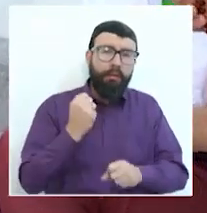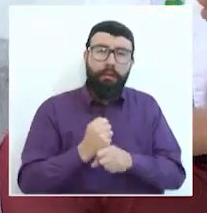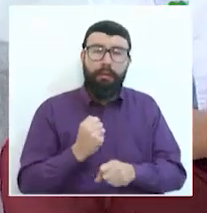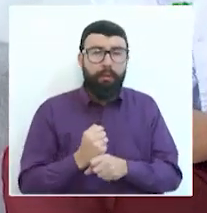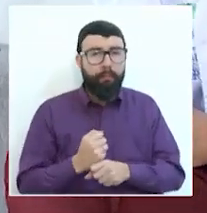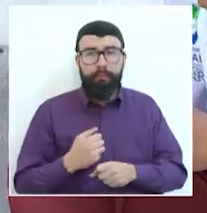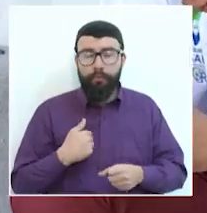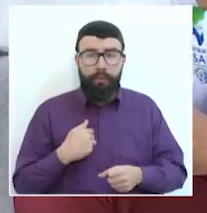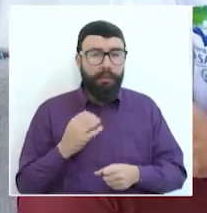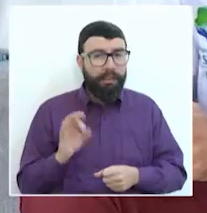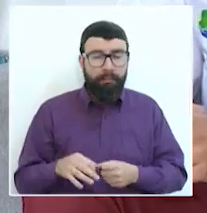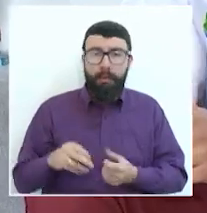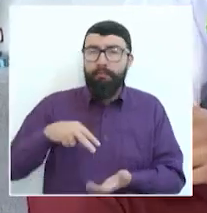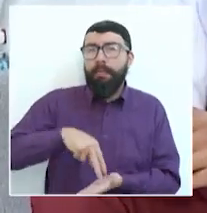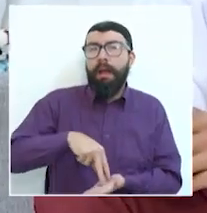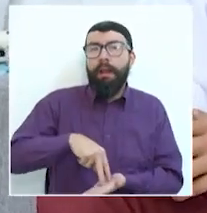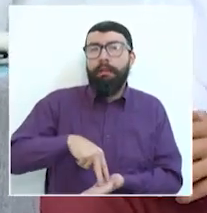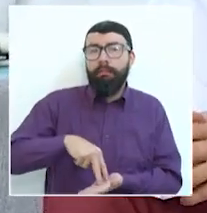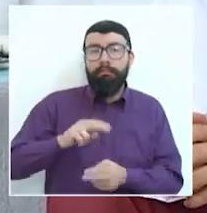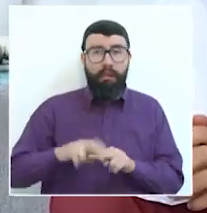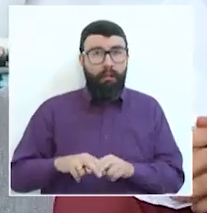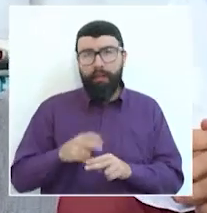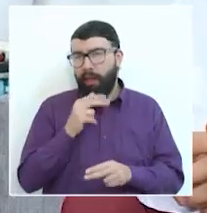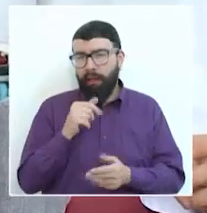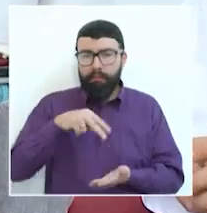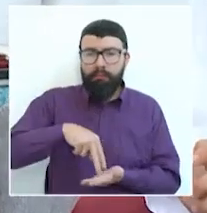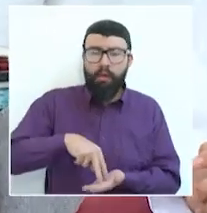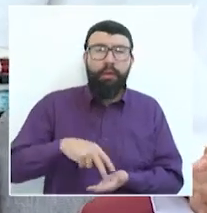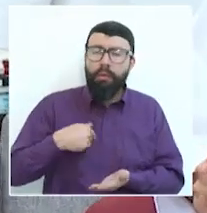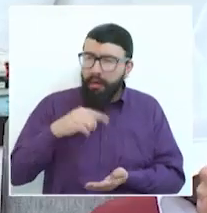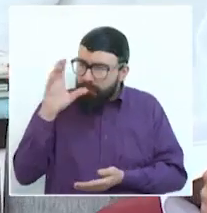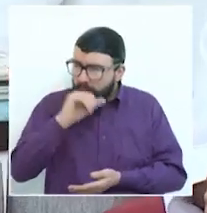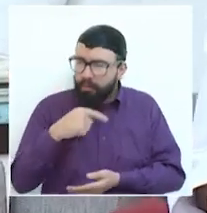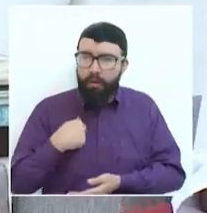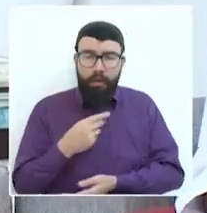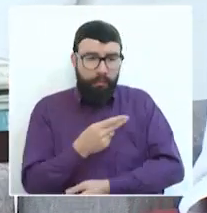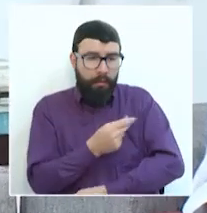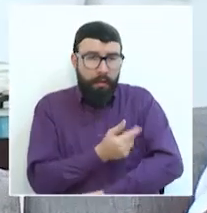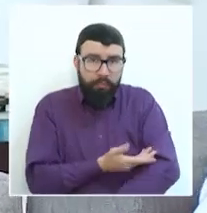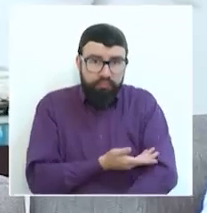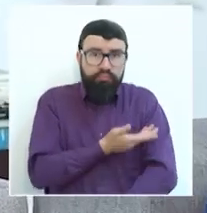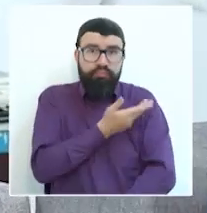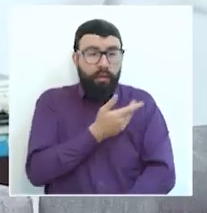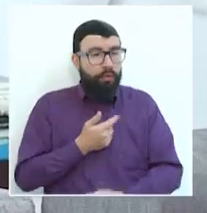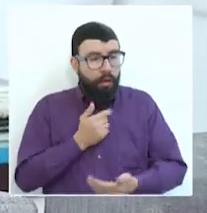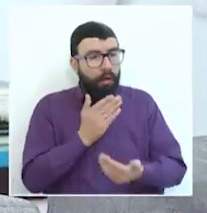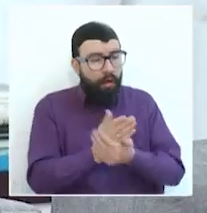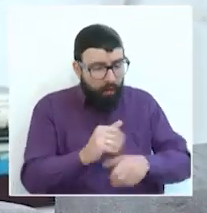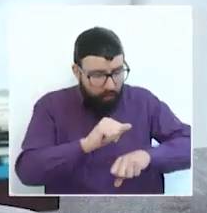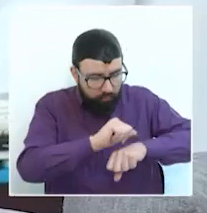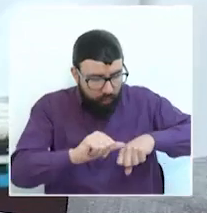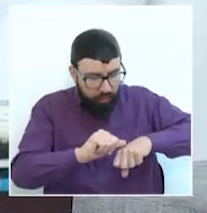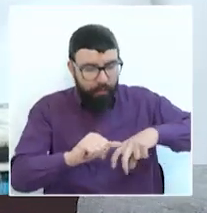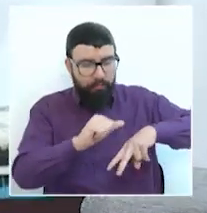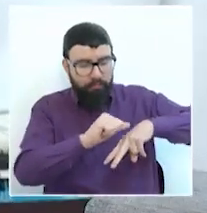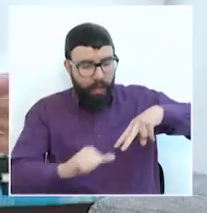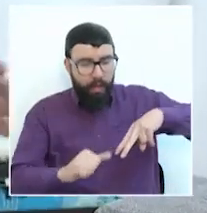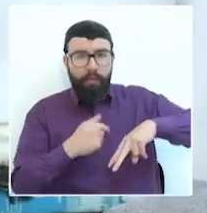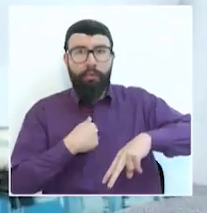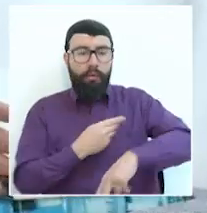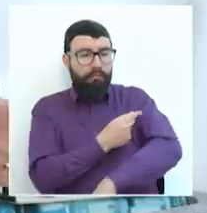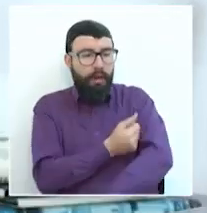casi toda de pie. Me descubrieron la hipertensión cuando me iba a operar una de las 2 piernas. Me fueron a tomar la